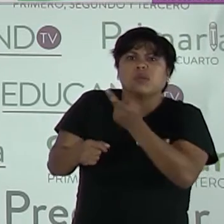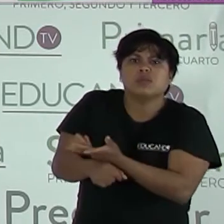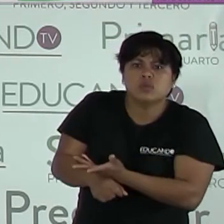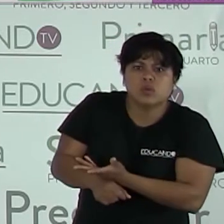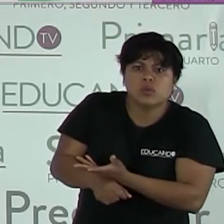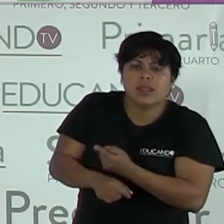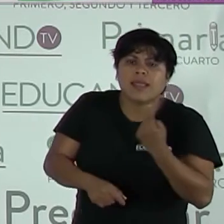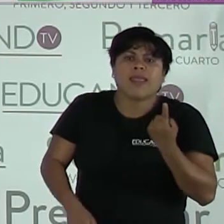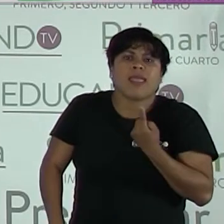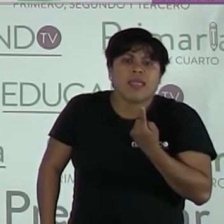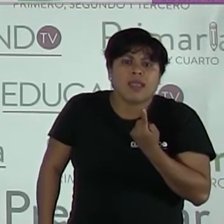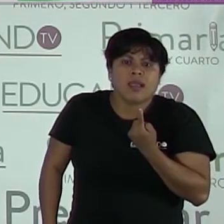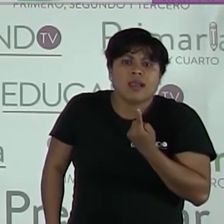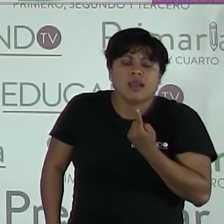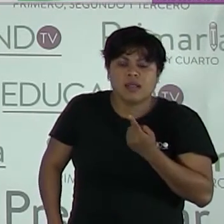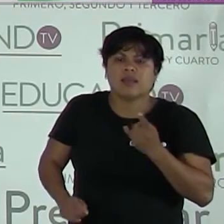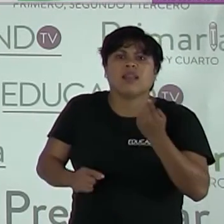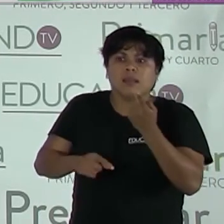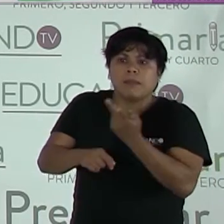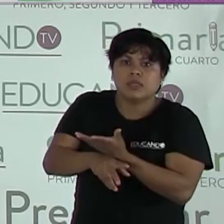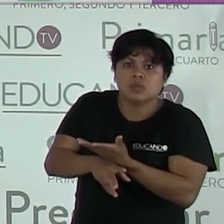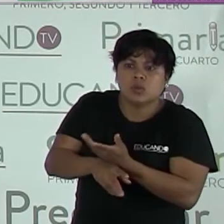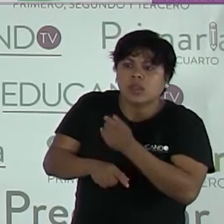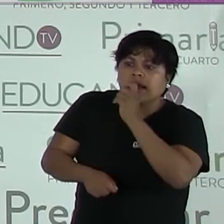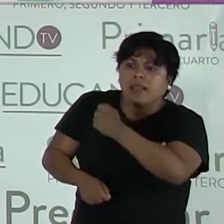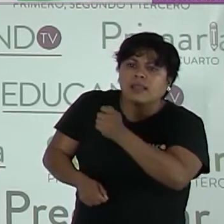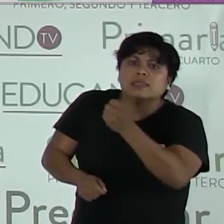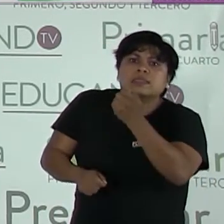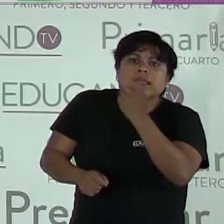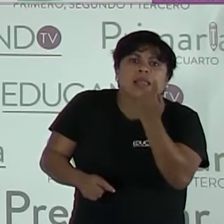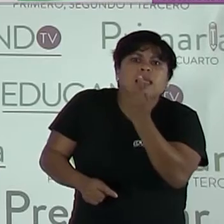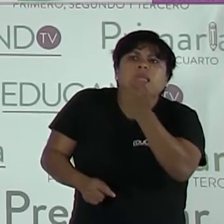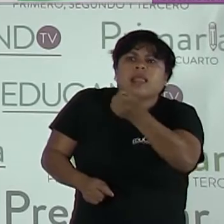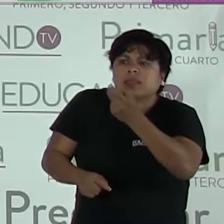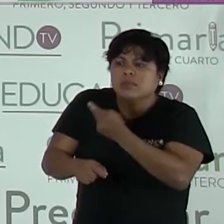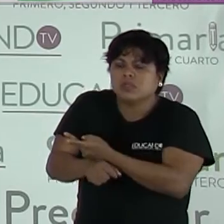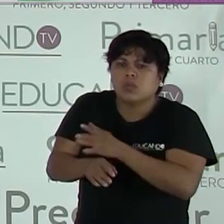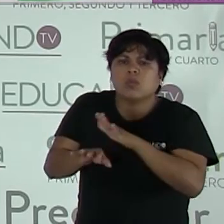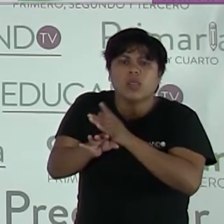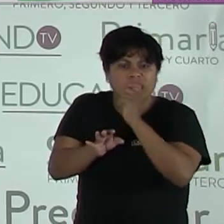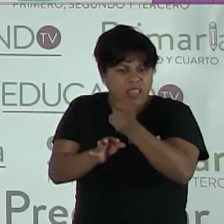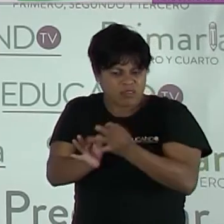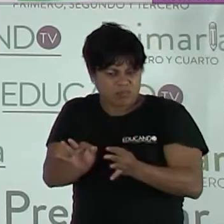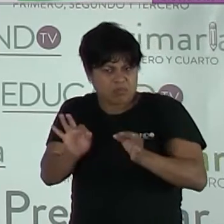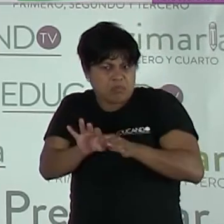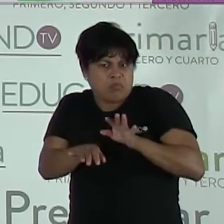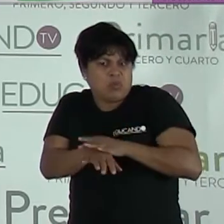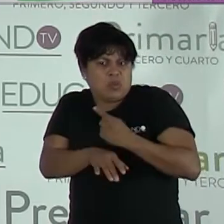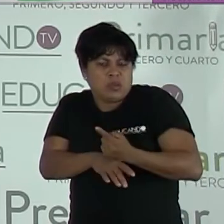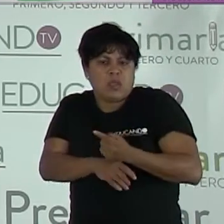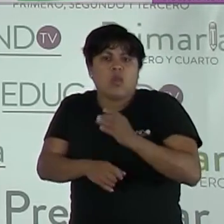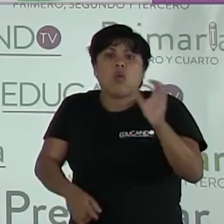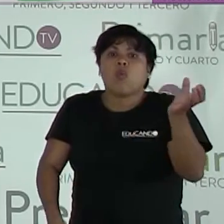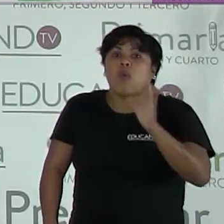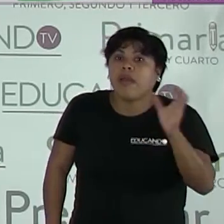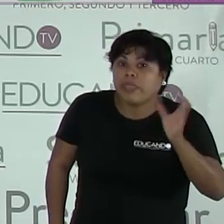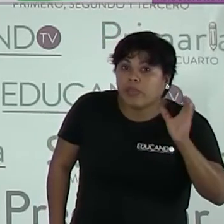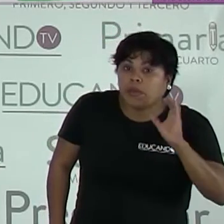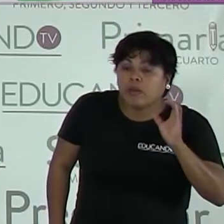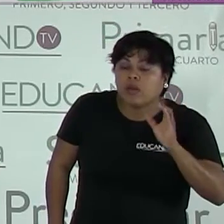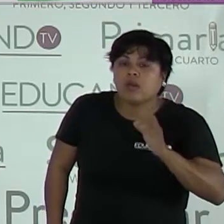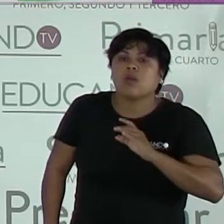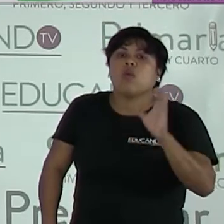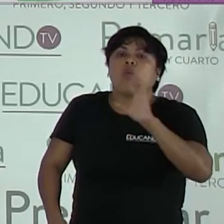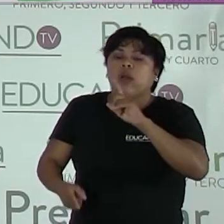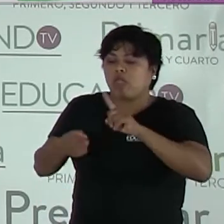pasó? El qué es el suceso. ¿Qué fue lo que pasó y por qué es tan importante? El cuándo,